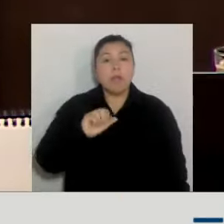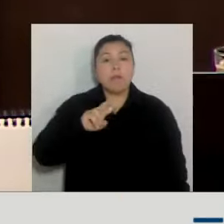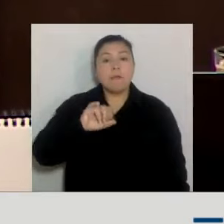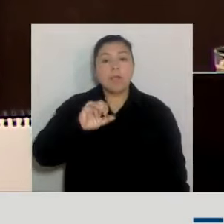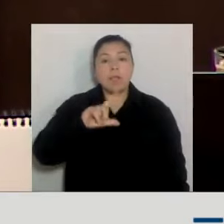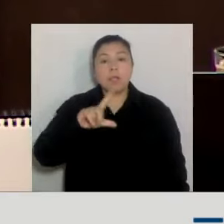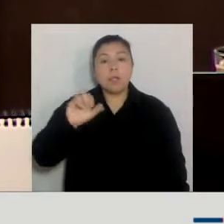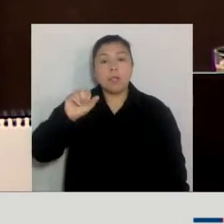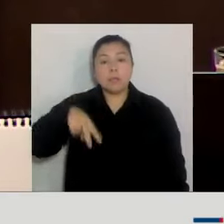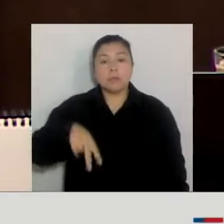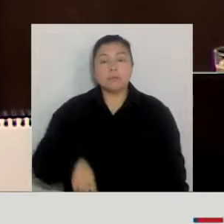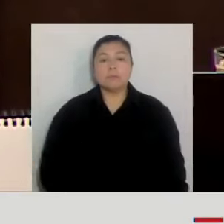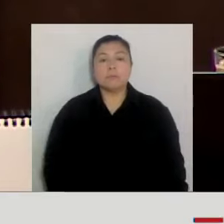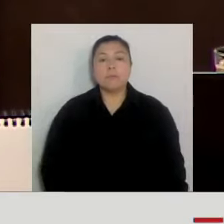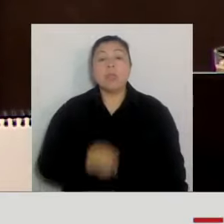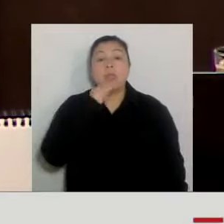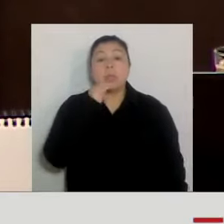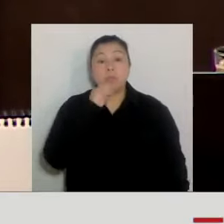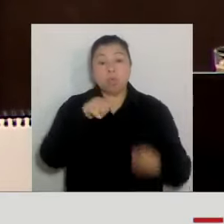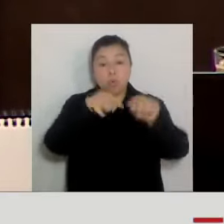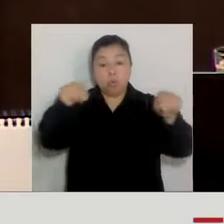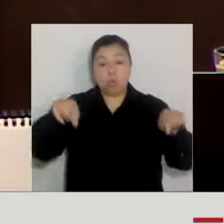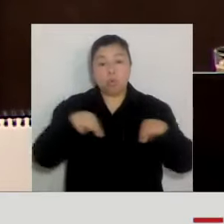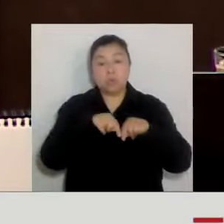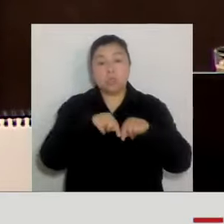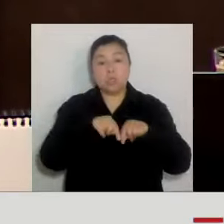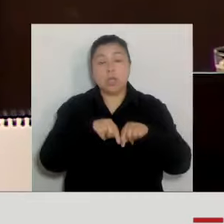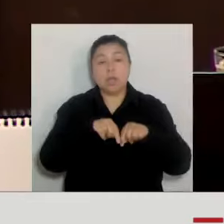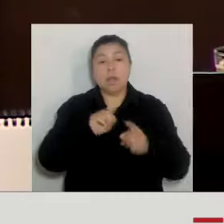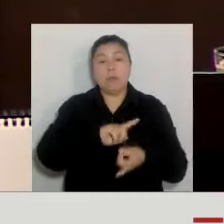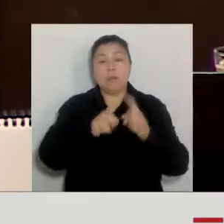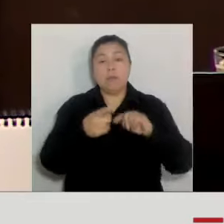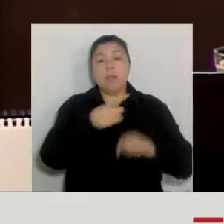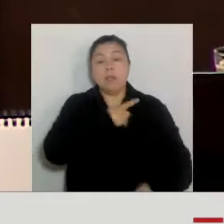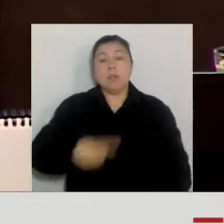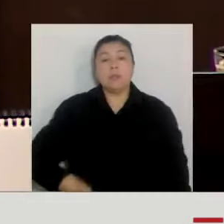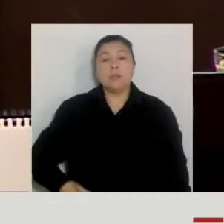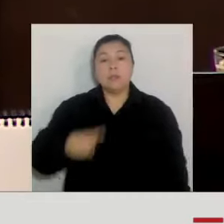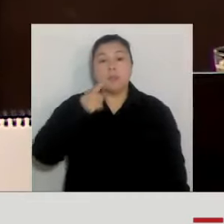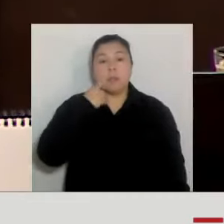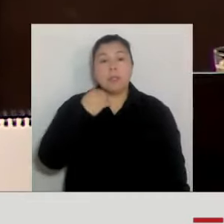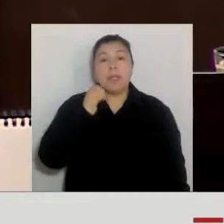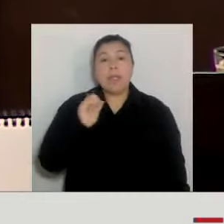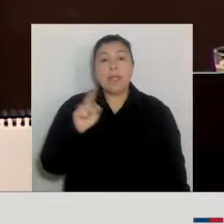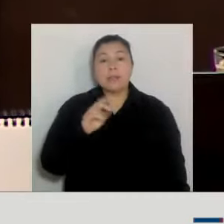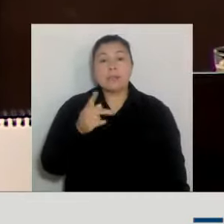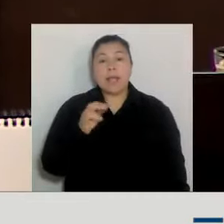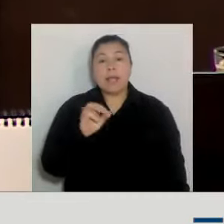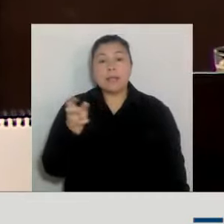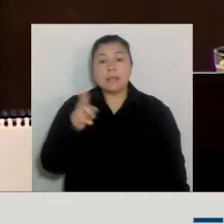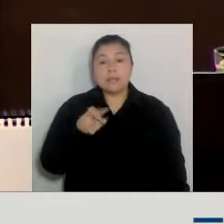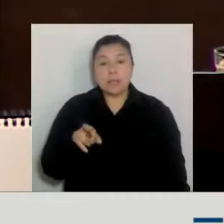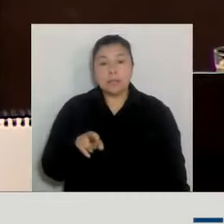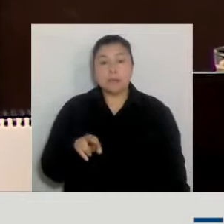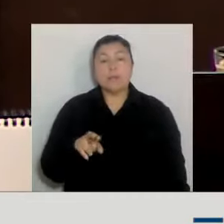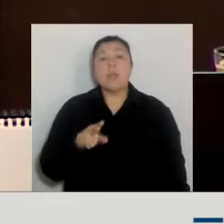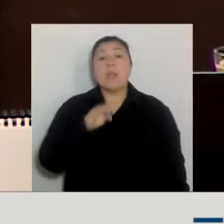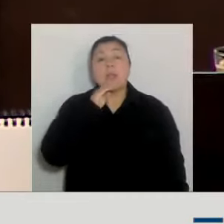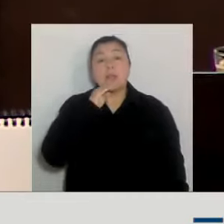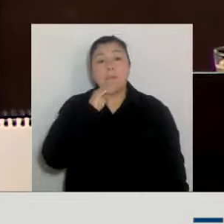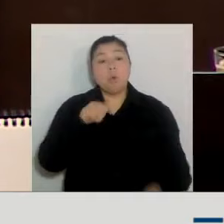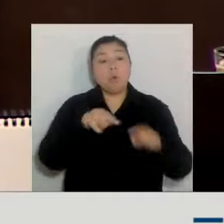avá tampoco tiene la palabra el diputado Johan sker tampoco